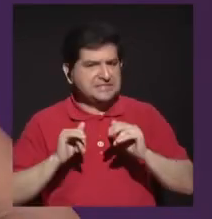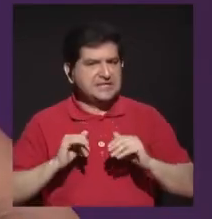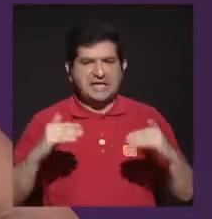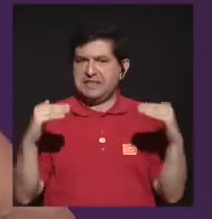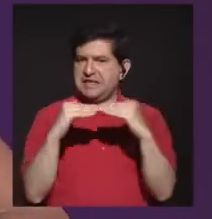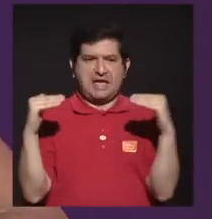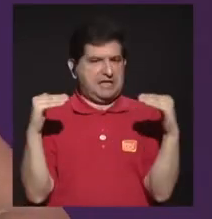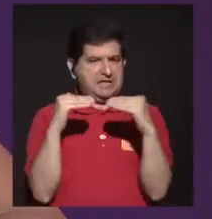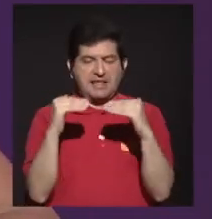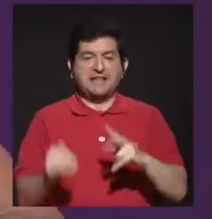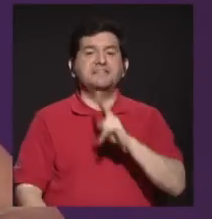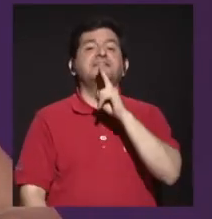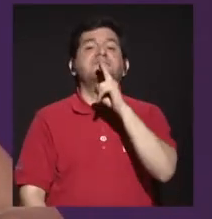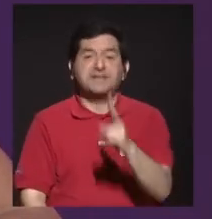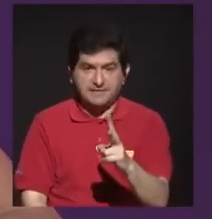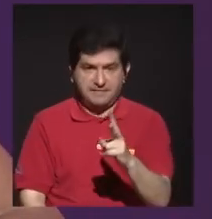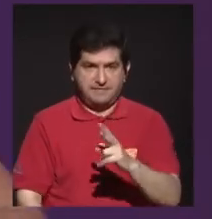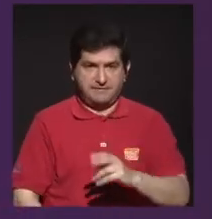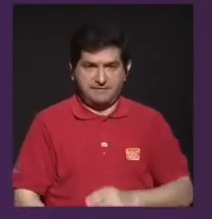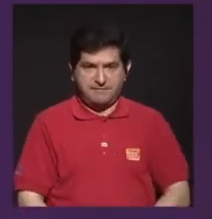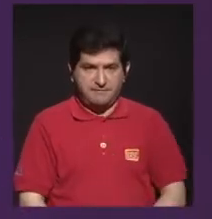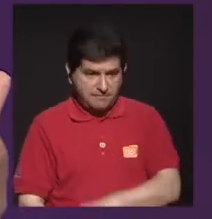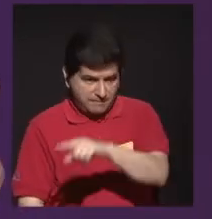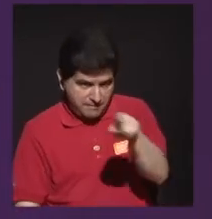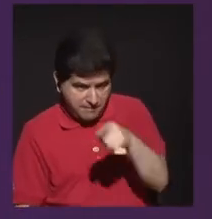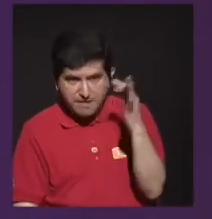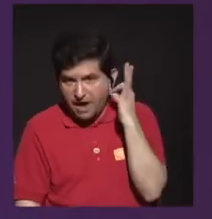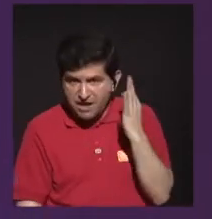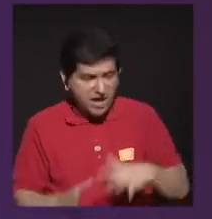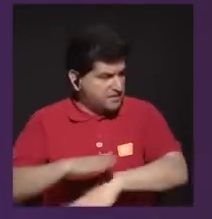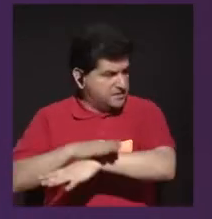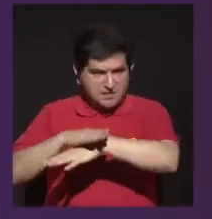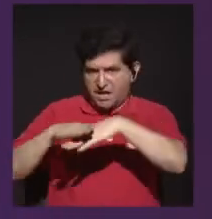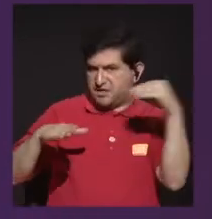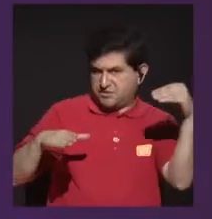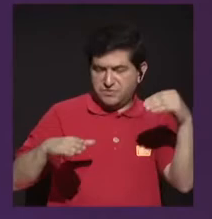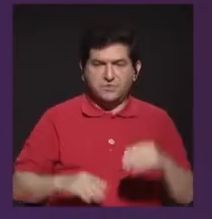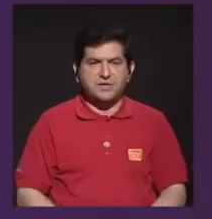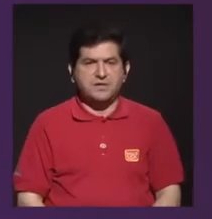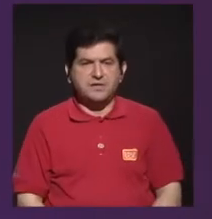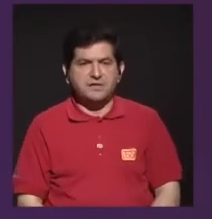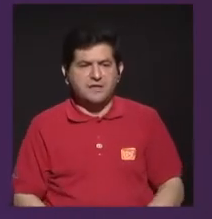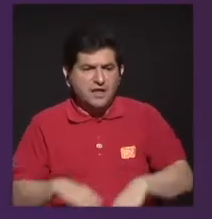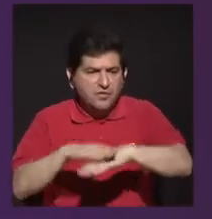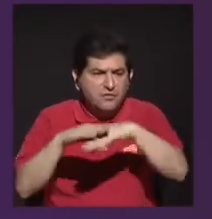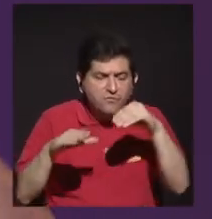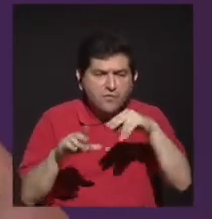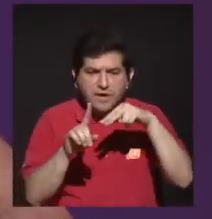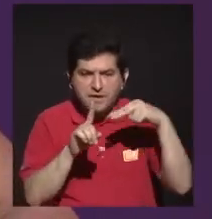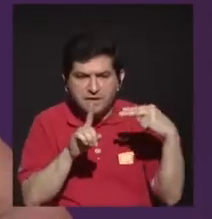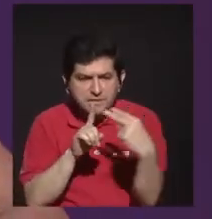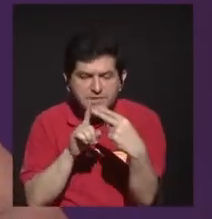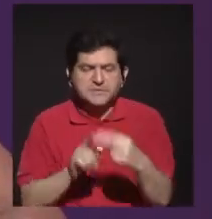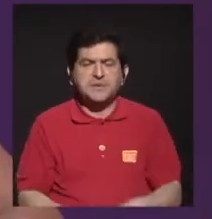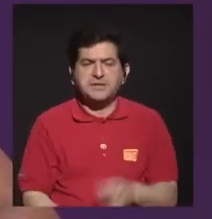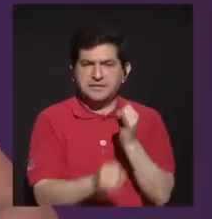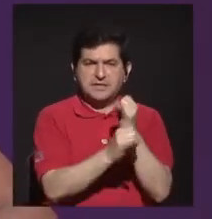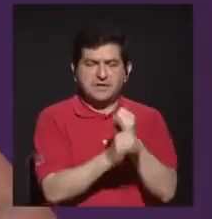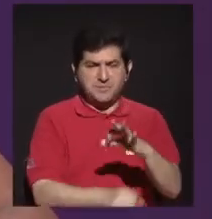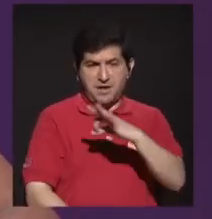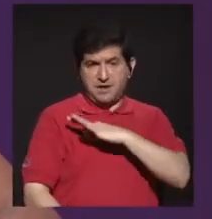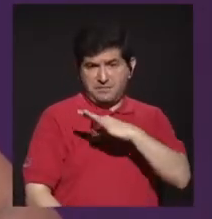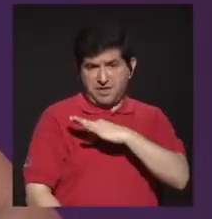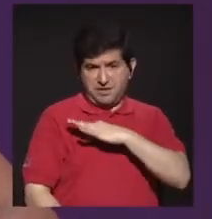uh-huh. A la equidad real, y ellas han estado excluidas y fuera de una mirada también institucional. Que reciban un